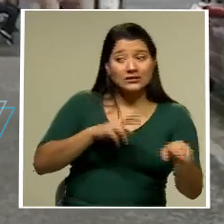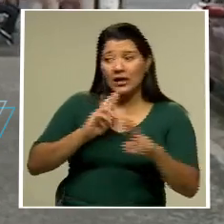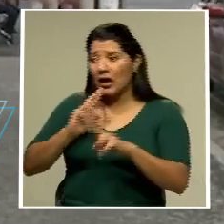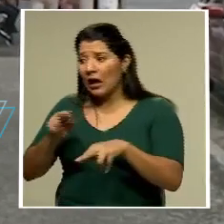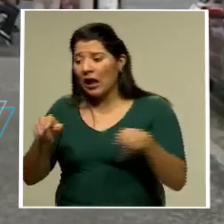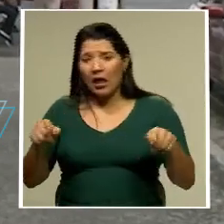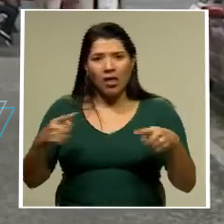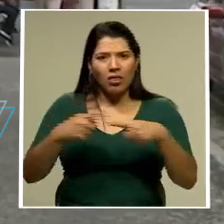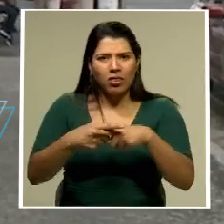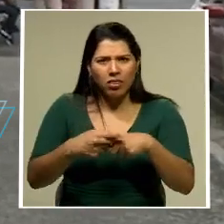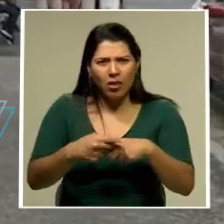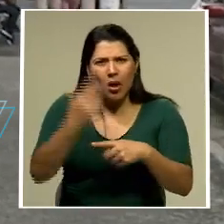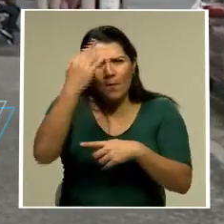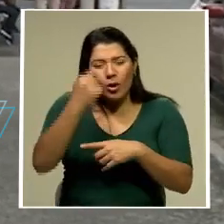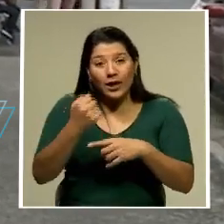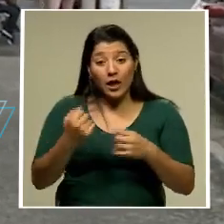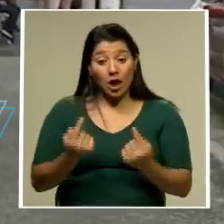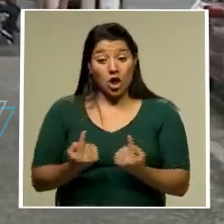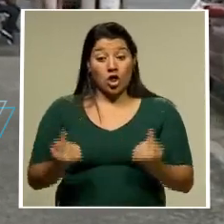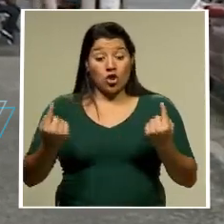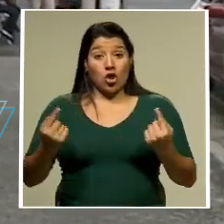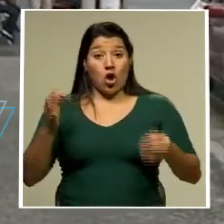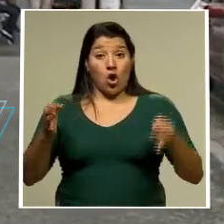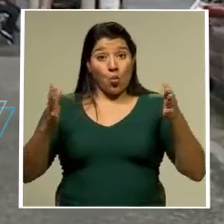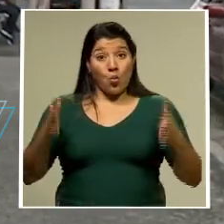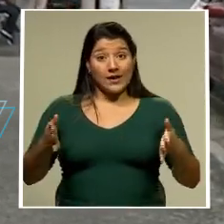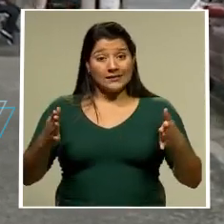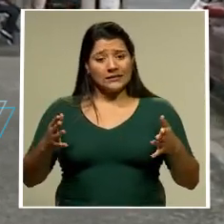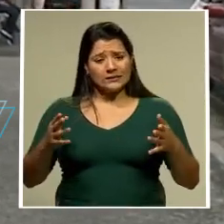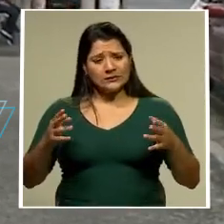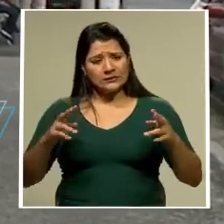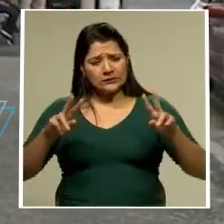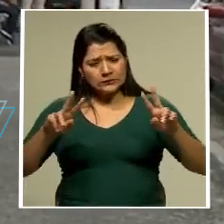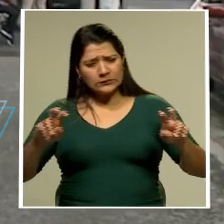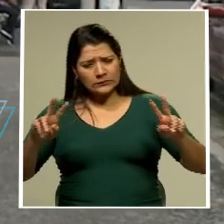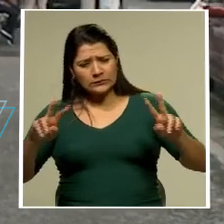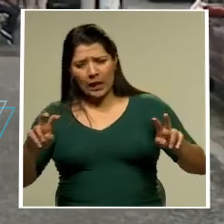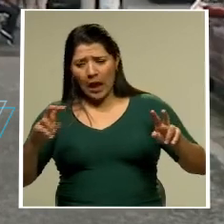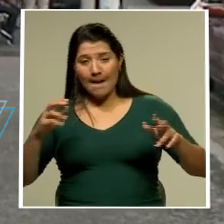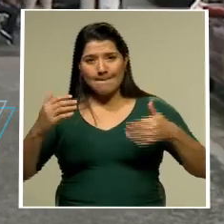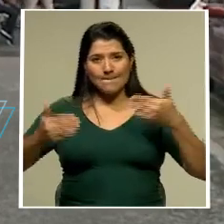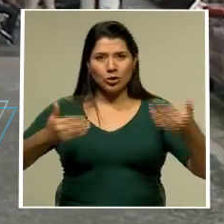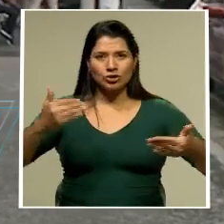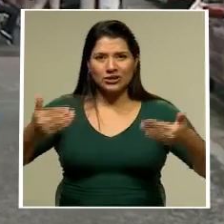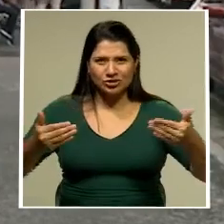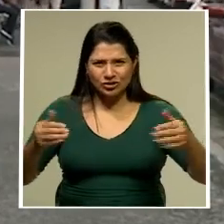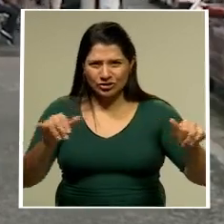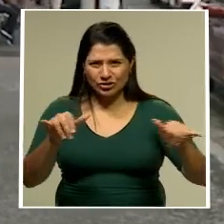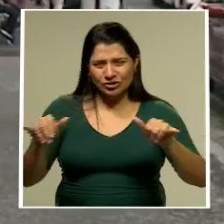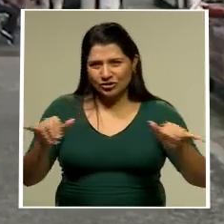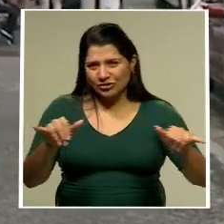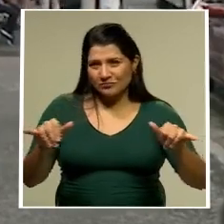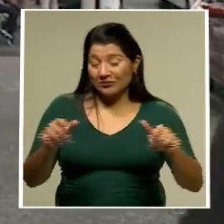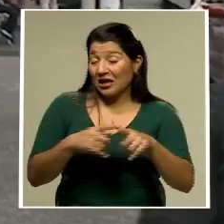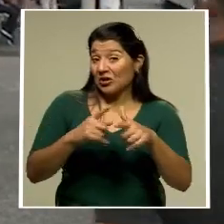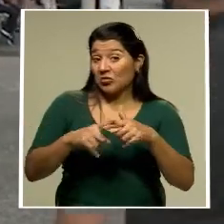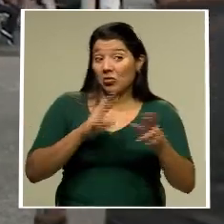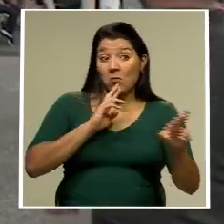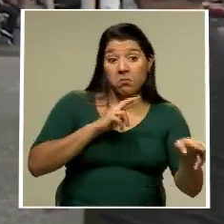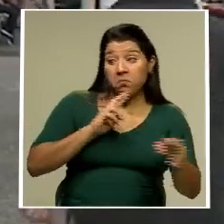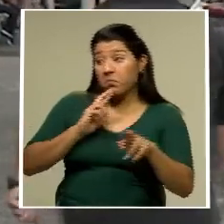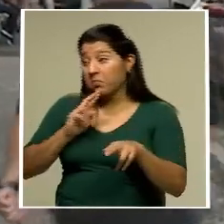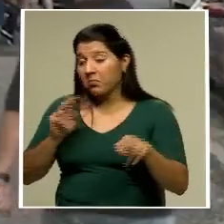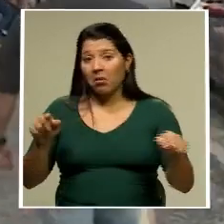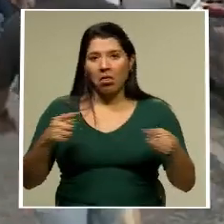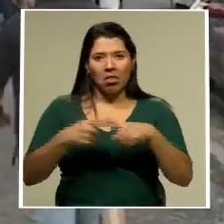cabezas analizando un mismo fenómeno jurídico y esto podría producir dos puntos de vista divergentes. Lógicamente yo esperé en algún